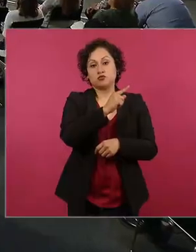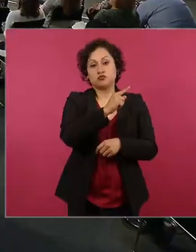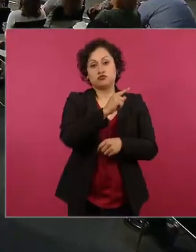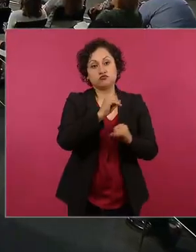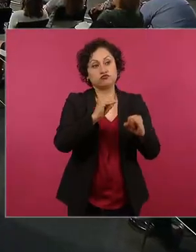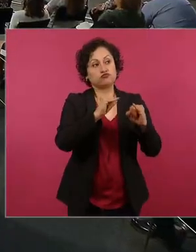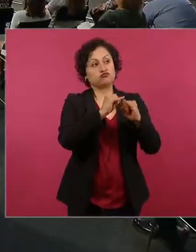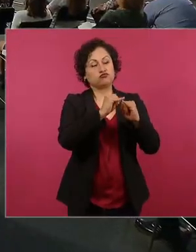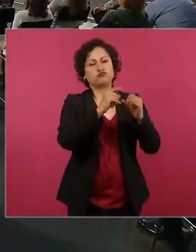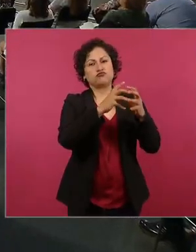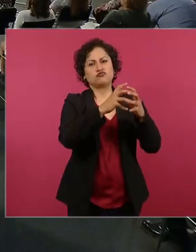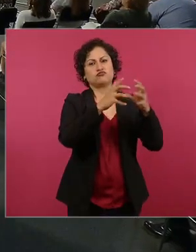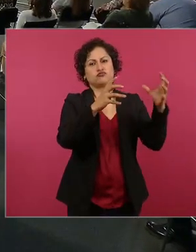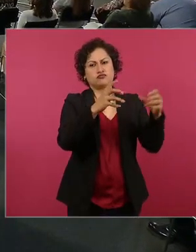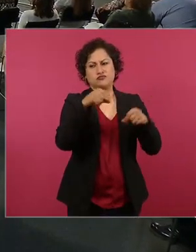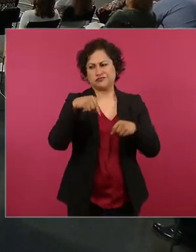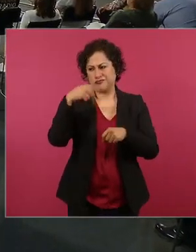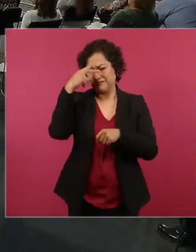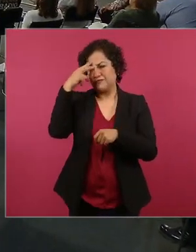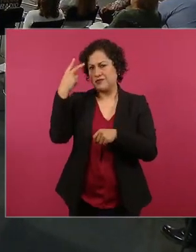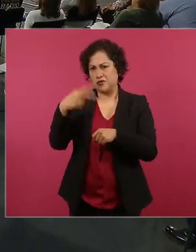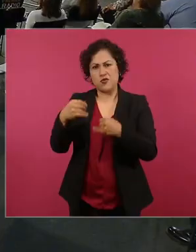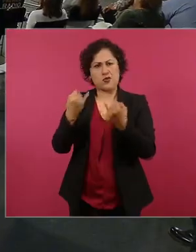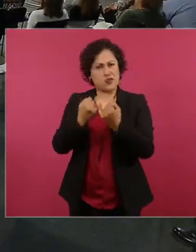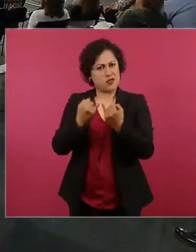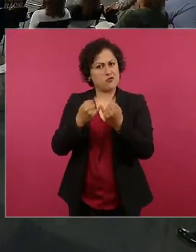en México y en todo el mundo,